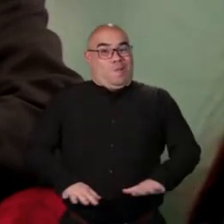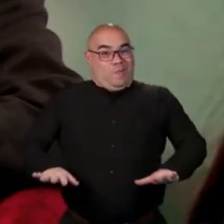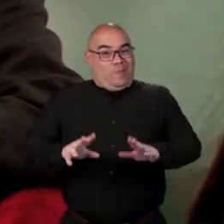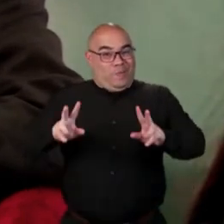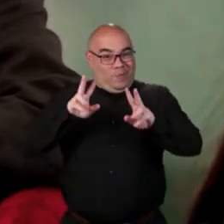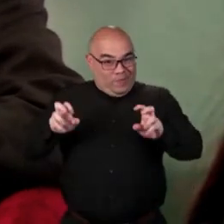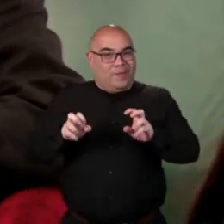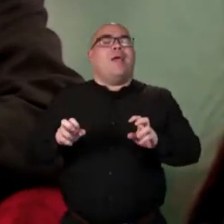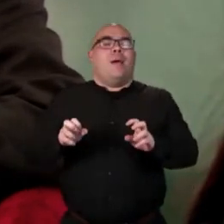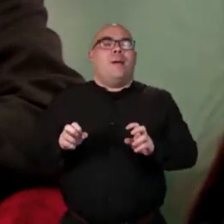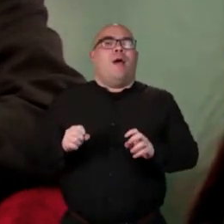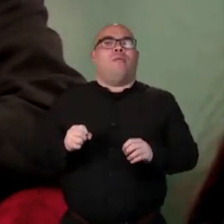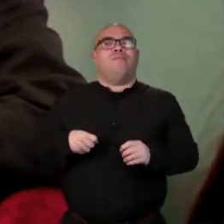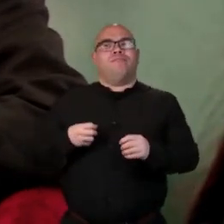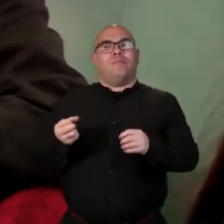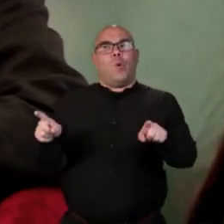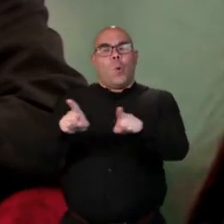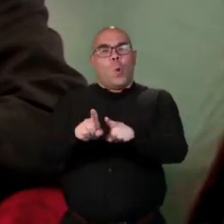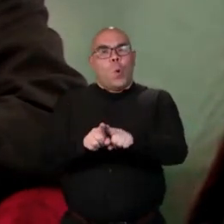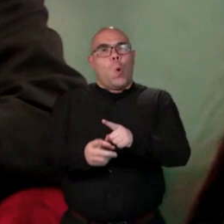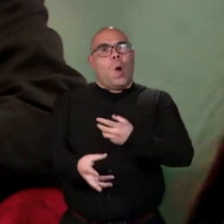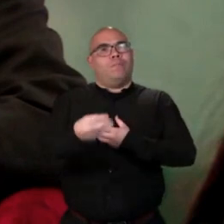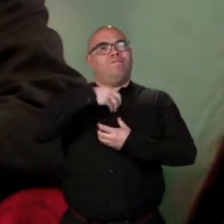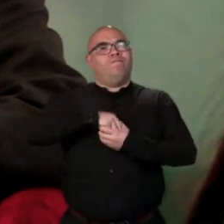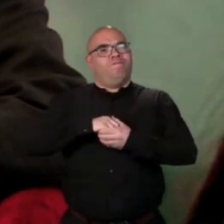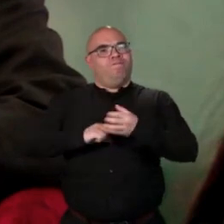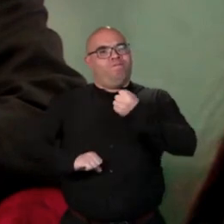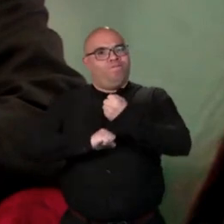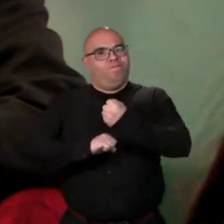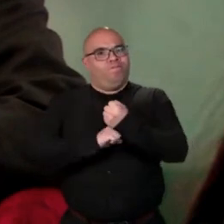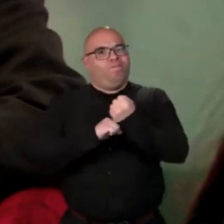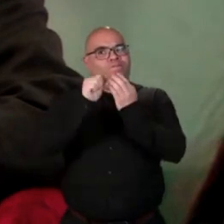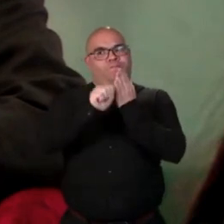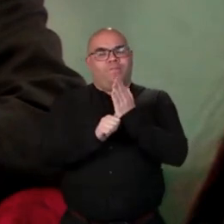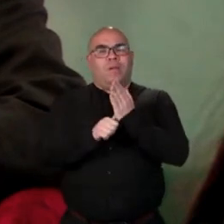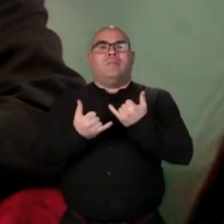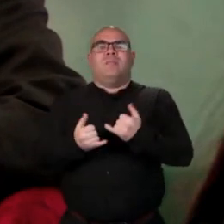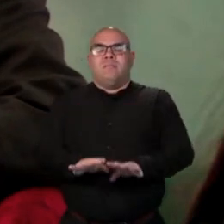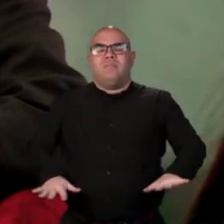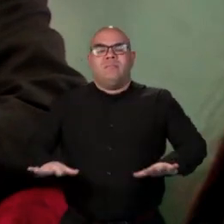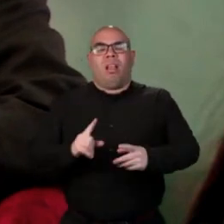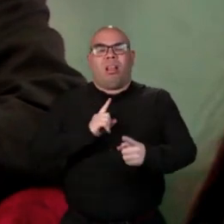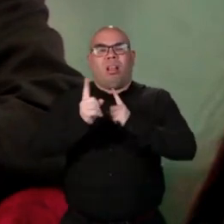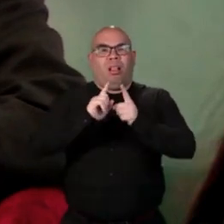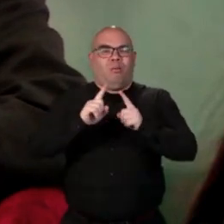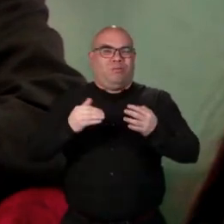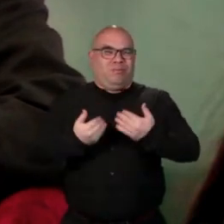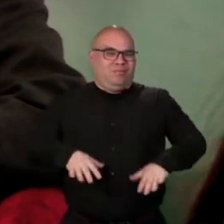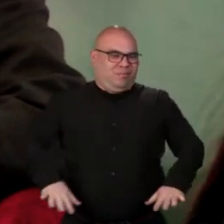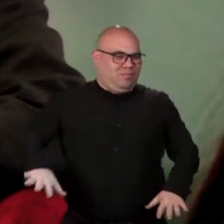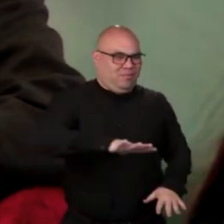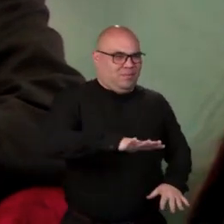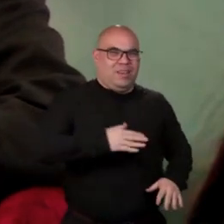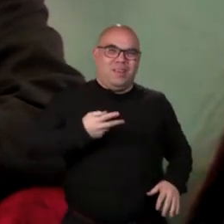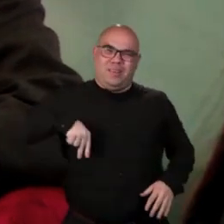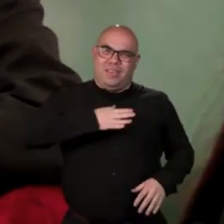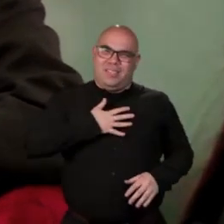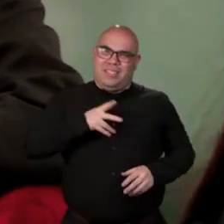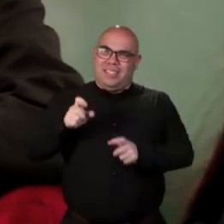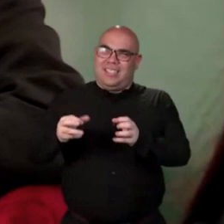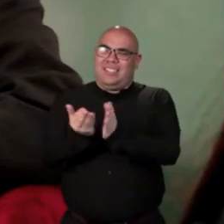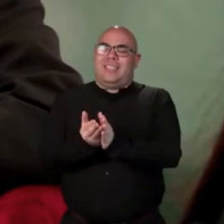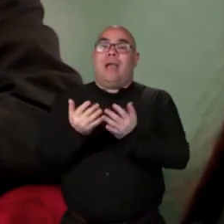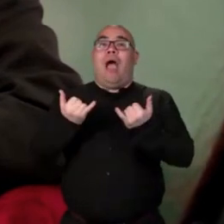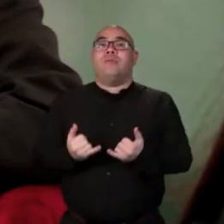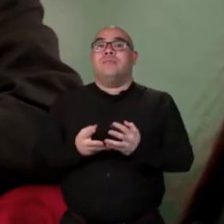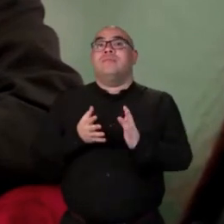el fortalecimiento de los mecanismos de acompañamiento a nuestros estudiantes. Yo quiero comentarles que estamos haciendo un trabajo